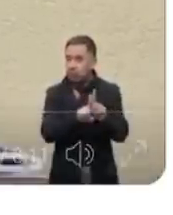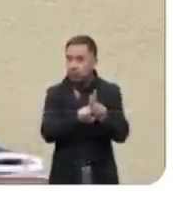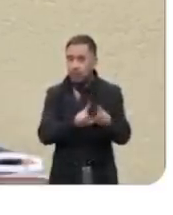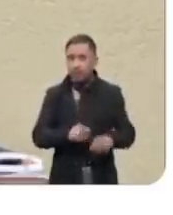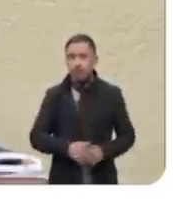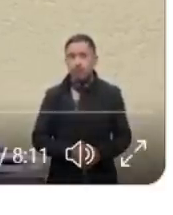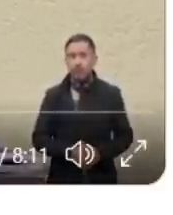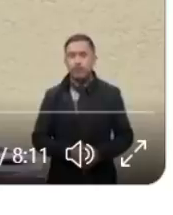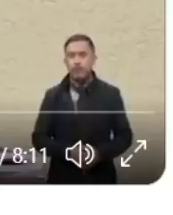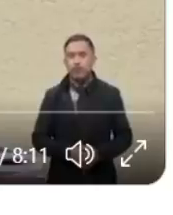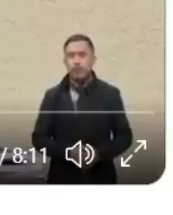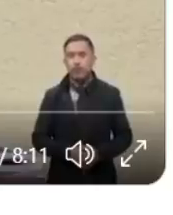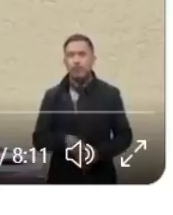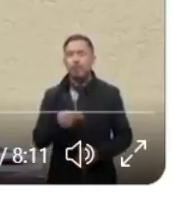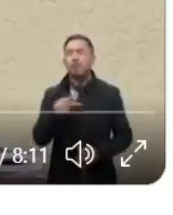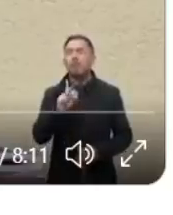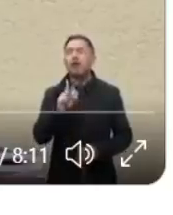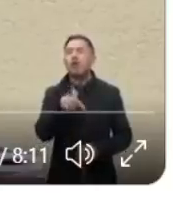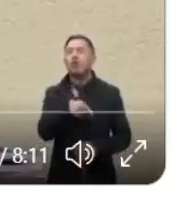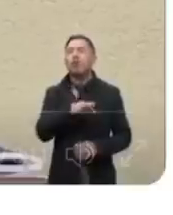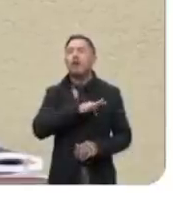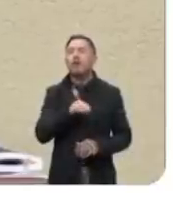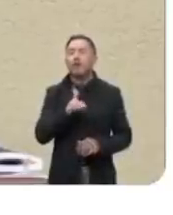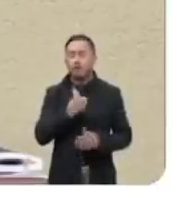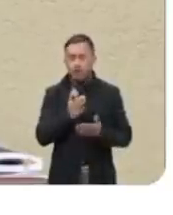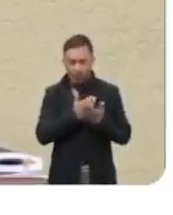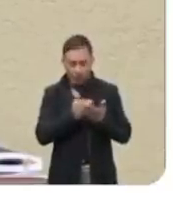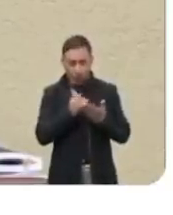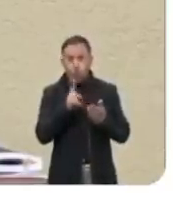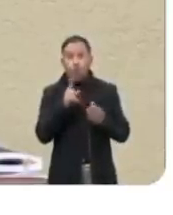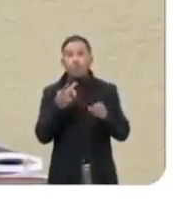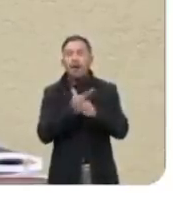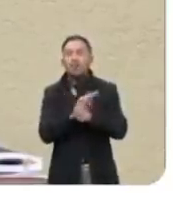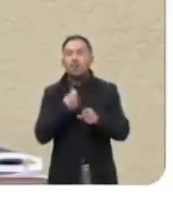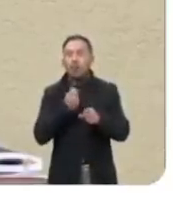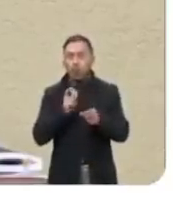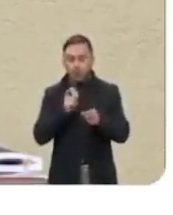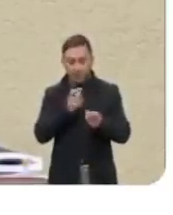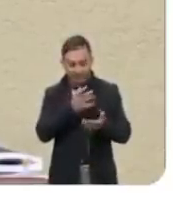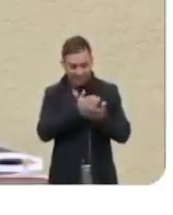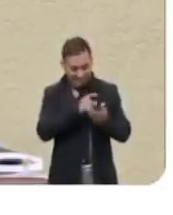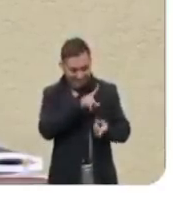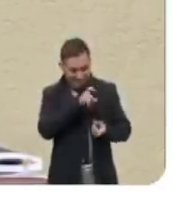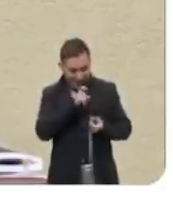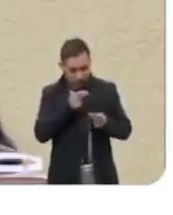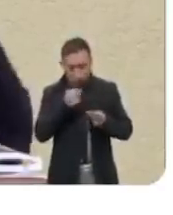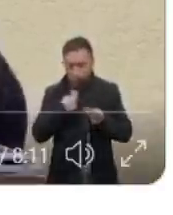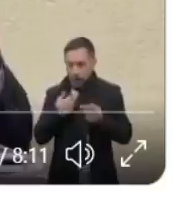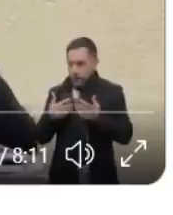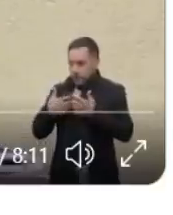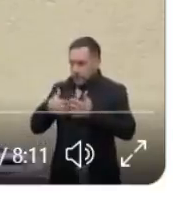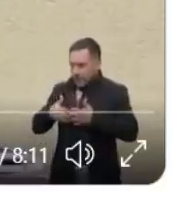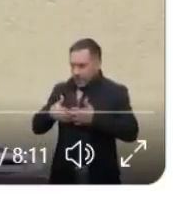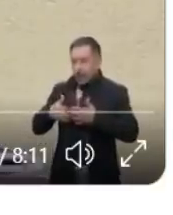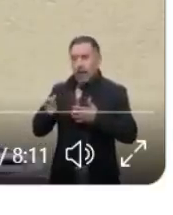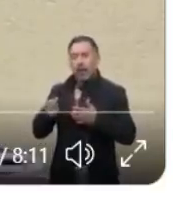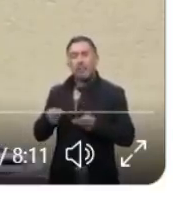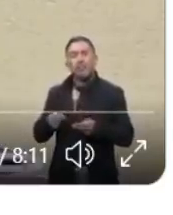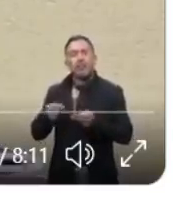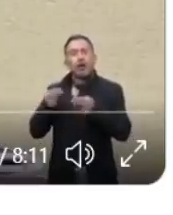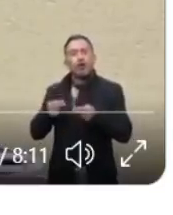lo que no puedes utilizar la fuente de su ingreso que la convierte en empresaria que la convierte en una persona de carácter mercantil para favorecer a